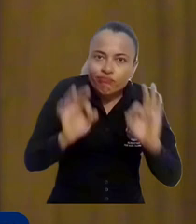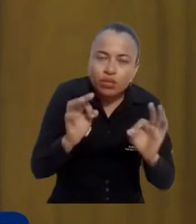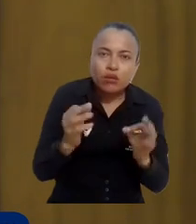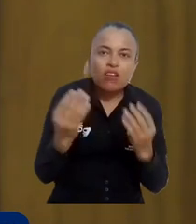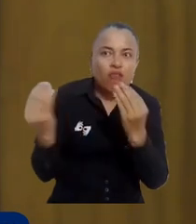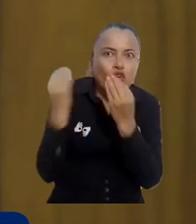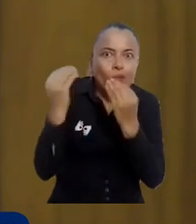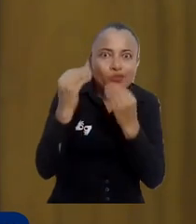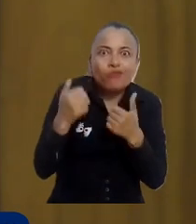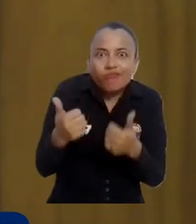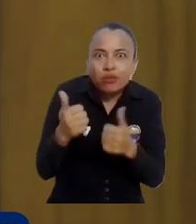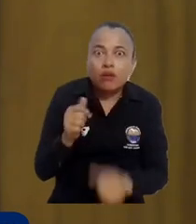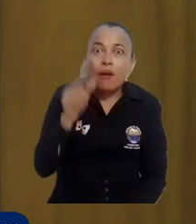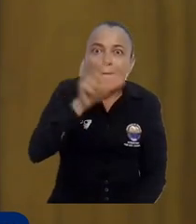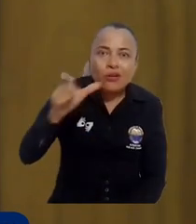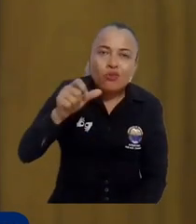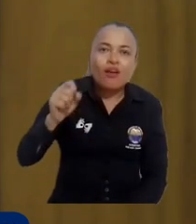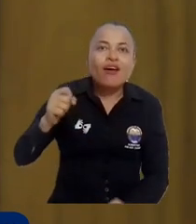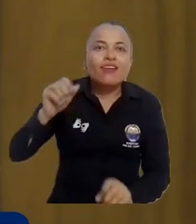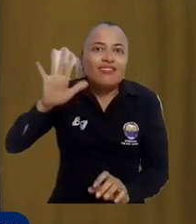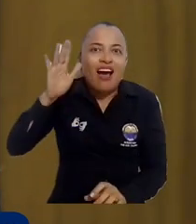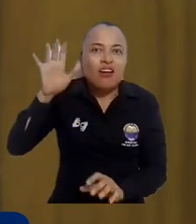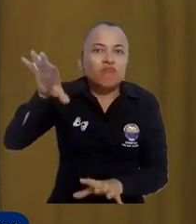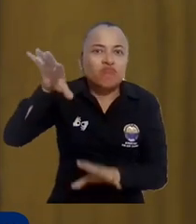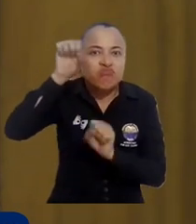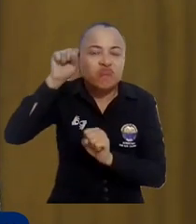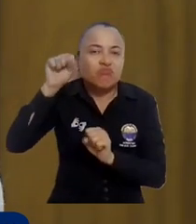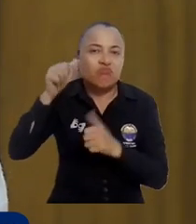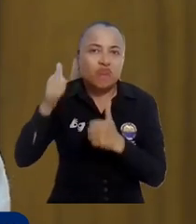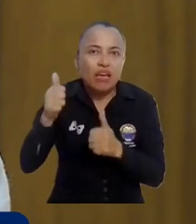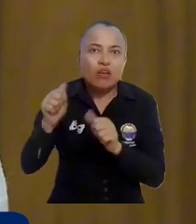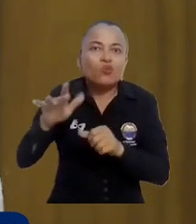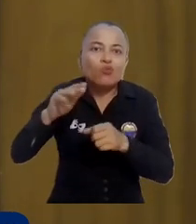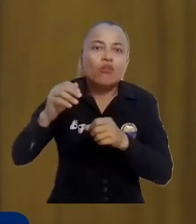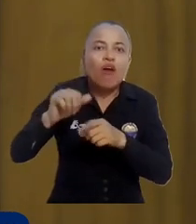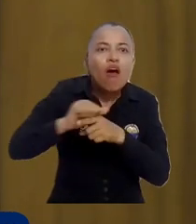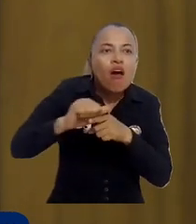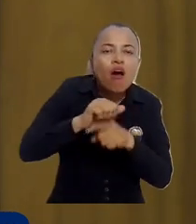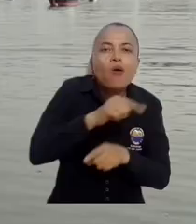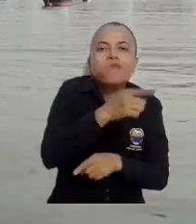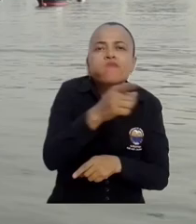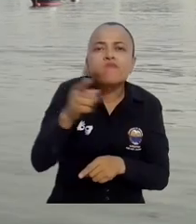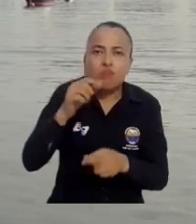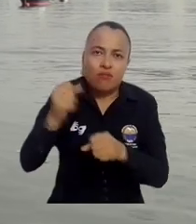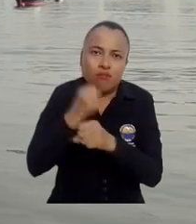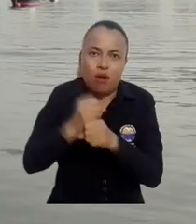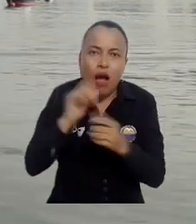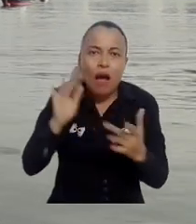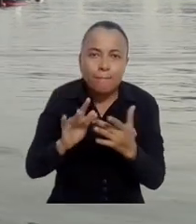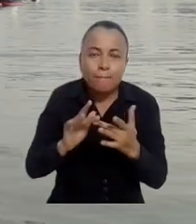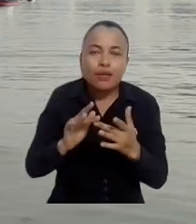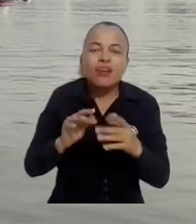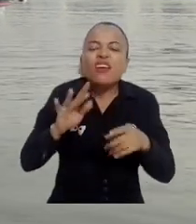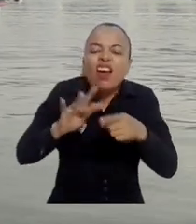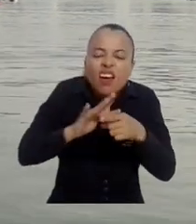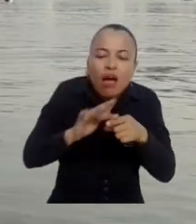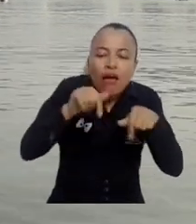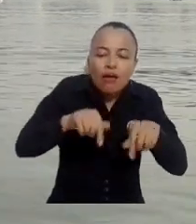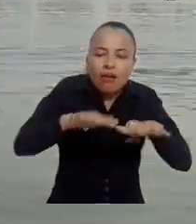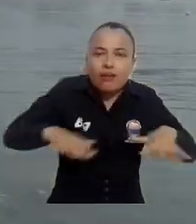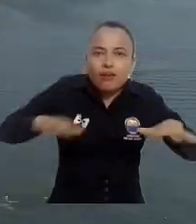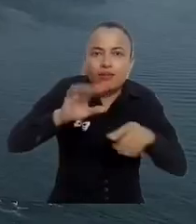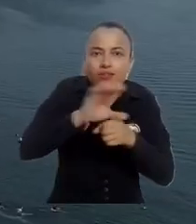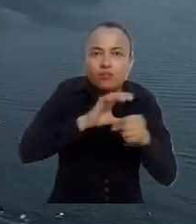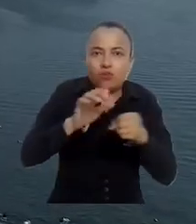Fue trabajar, digamos, de la mano con muchas personas capacitadas que estaban en el medio y aplicándolo en más que todo en esta